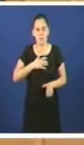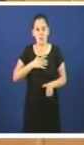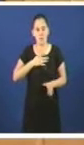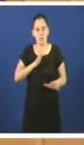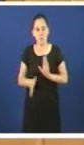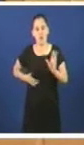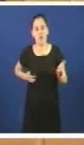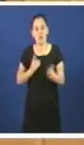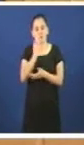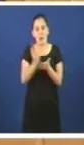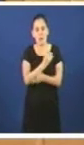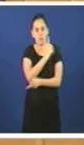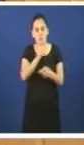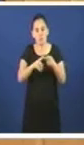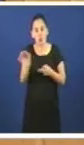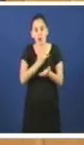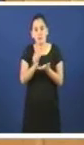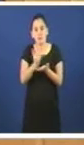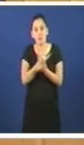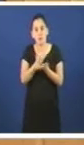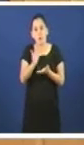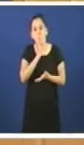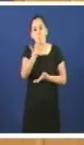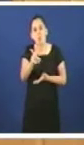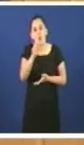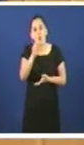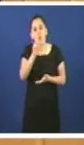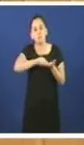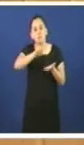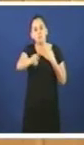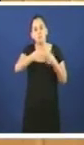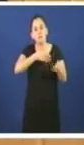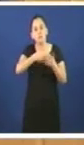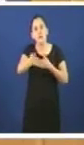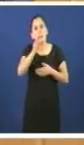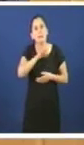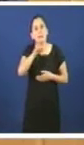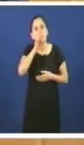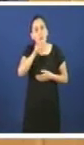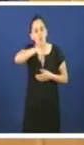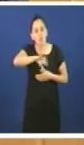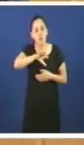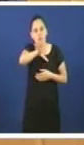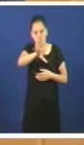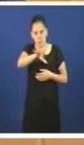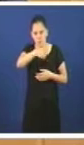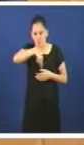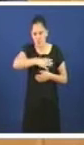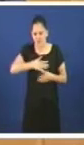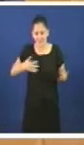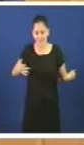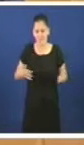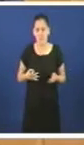asignaturas por estar en en gallego las aulas de nuestra propia tierra pretendemos algo tan modesto